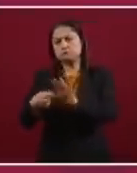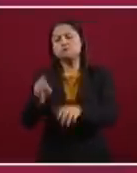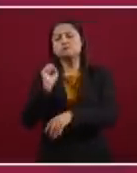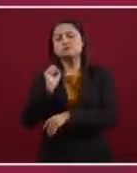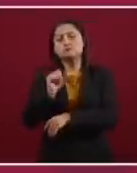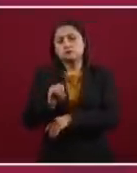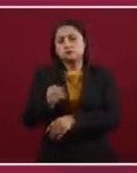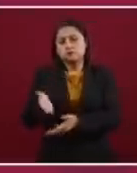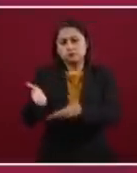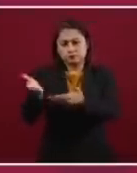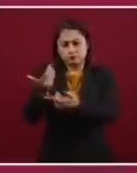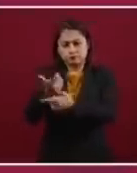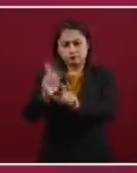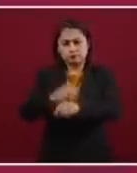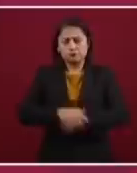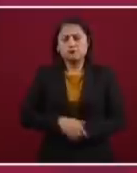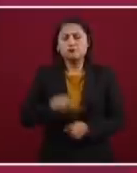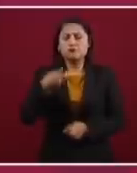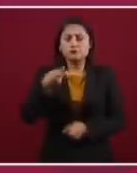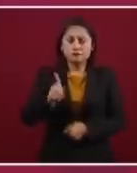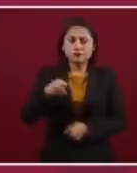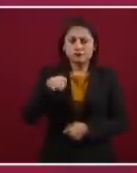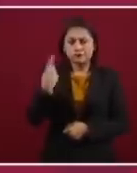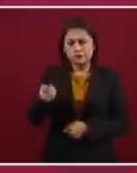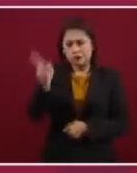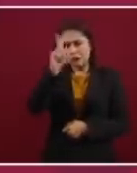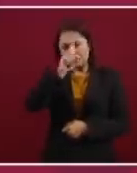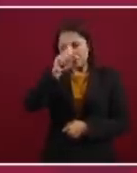que no se afecte a terceros